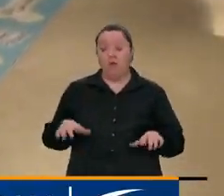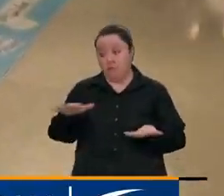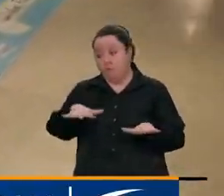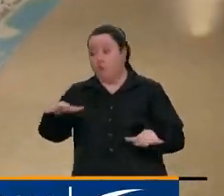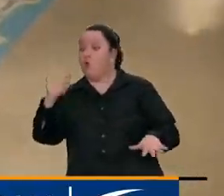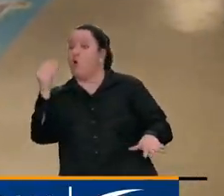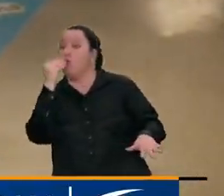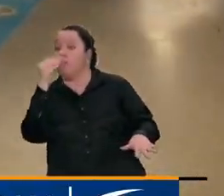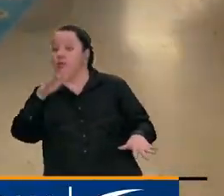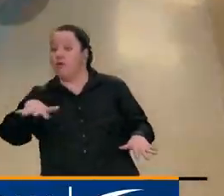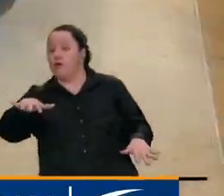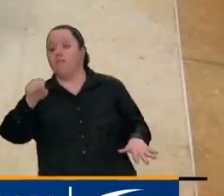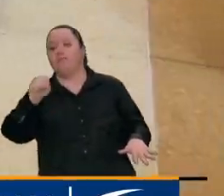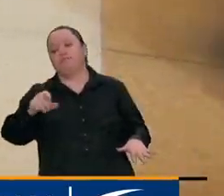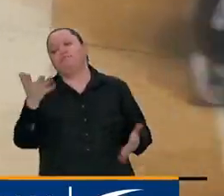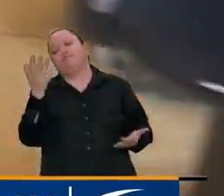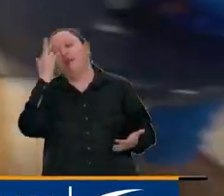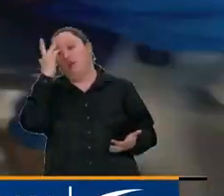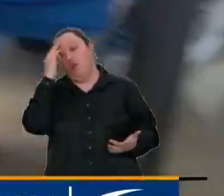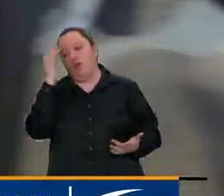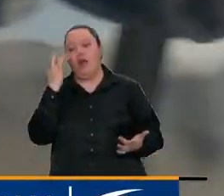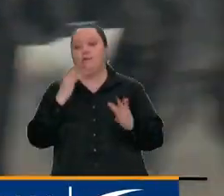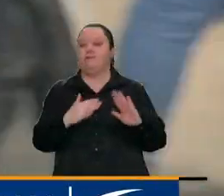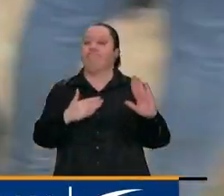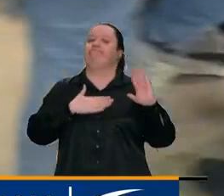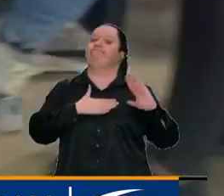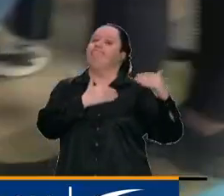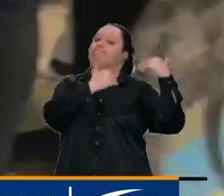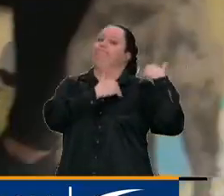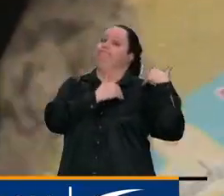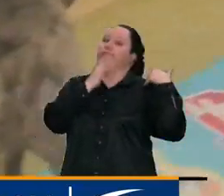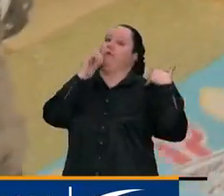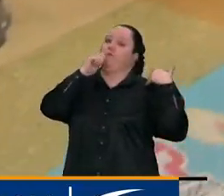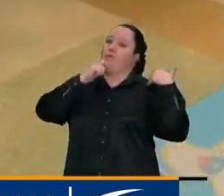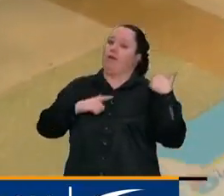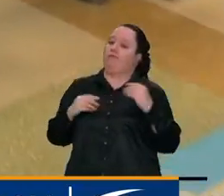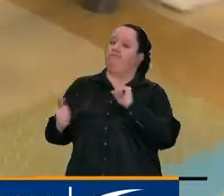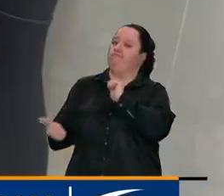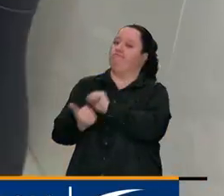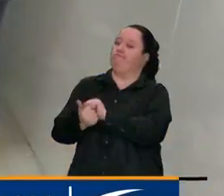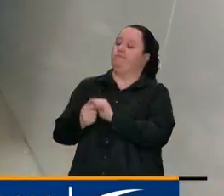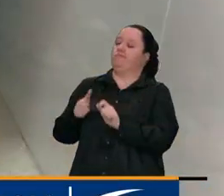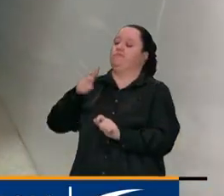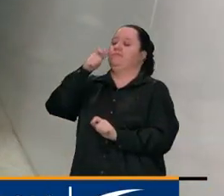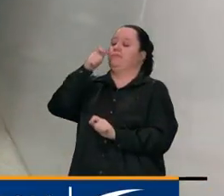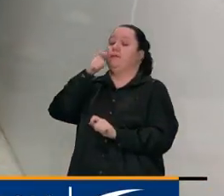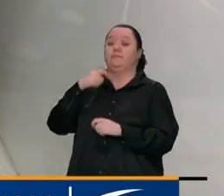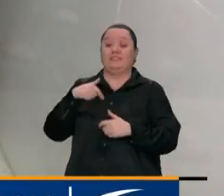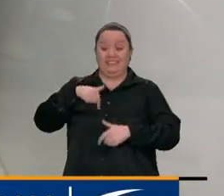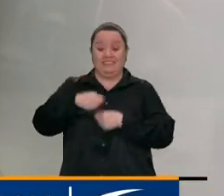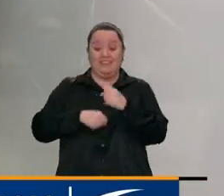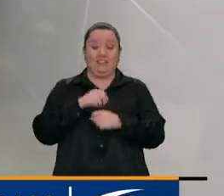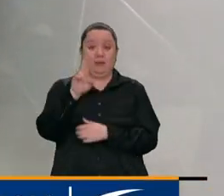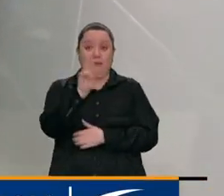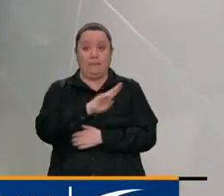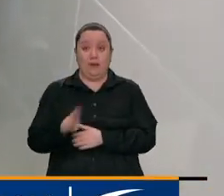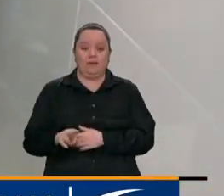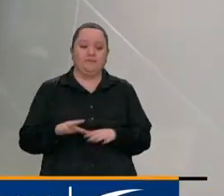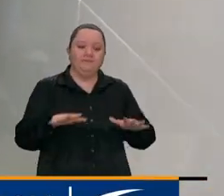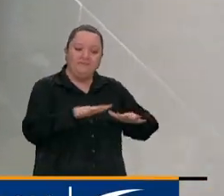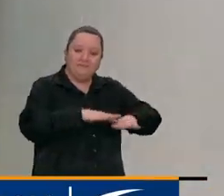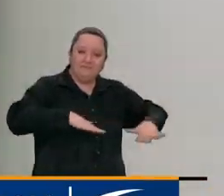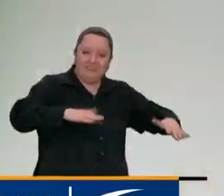de comidas. Por supuesto, esto requiere de compromiso y responsabilidad de los tutores. Y desde marzo de este año, Plaza